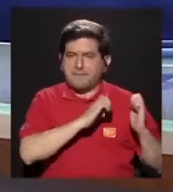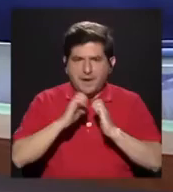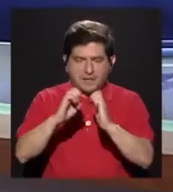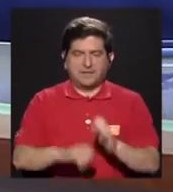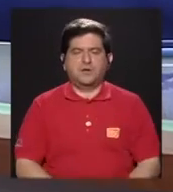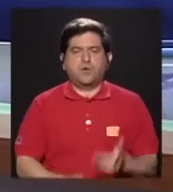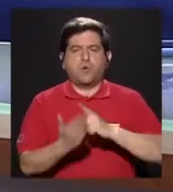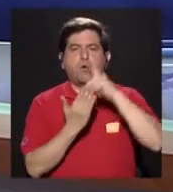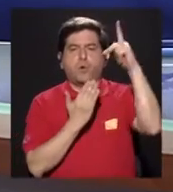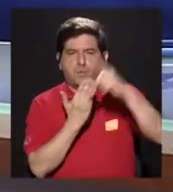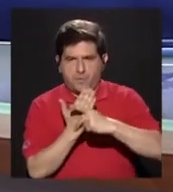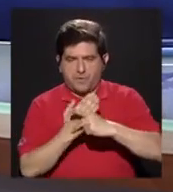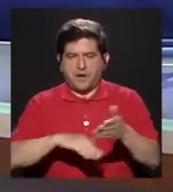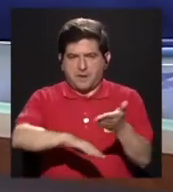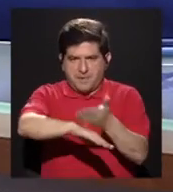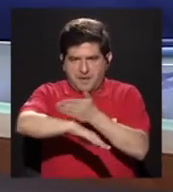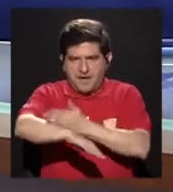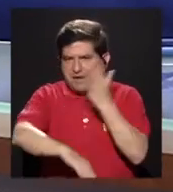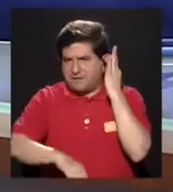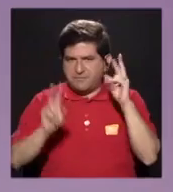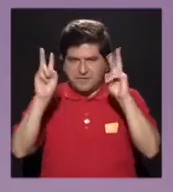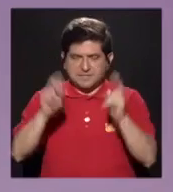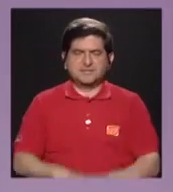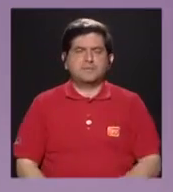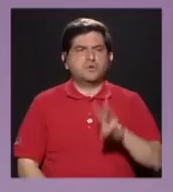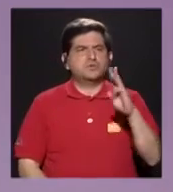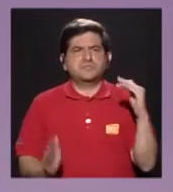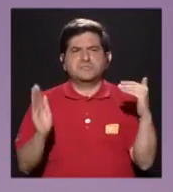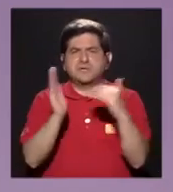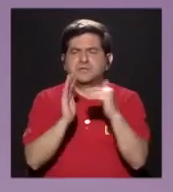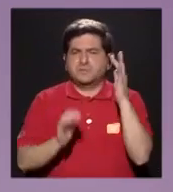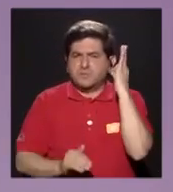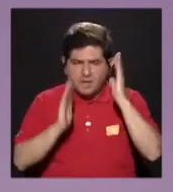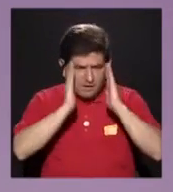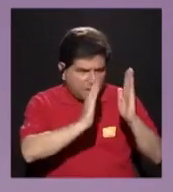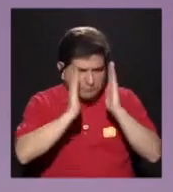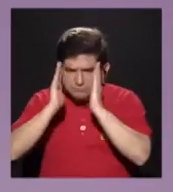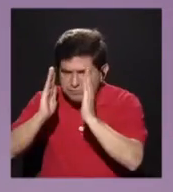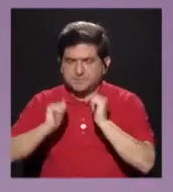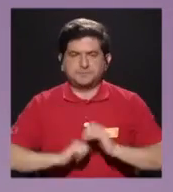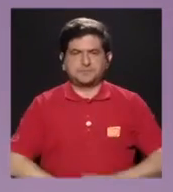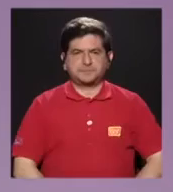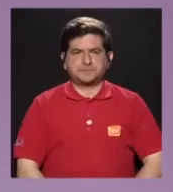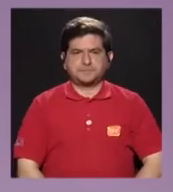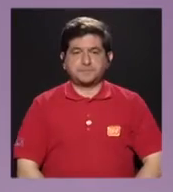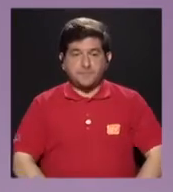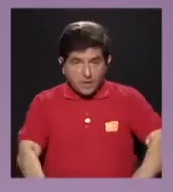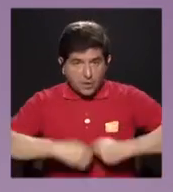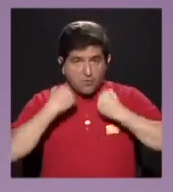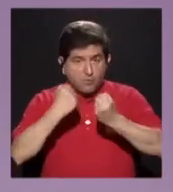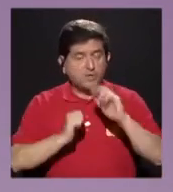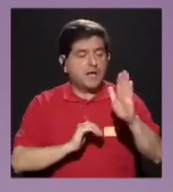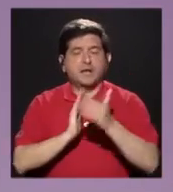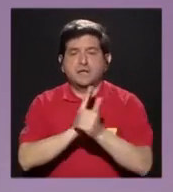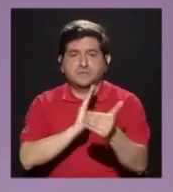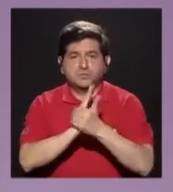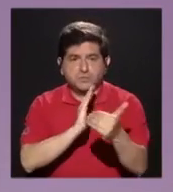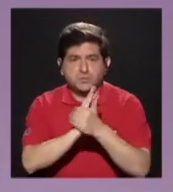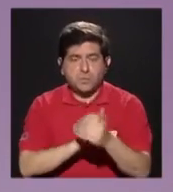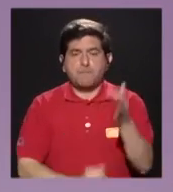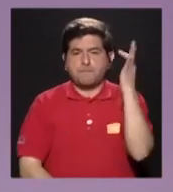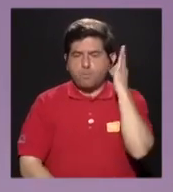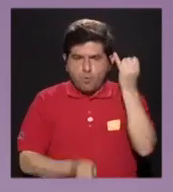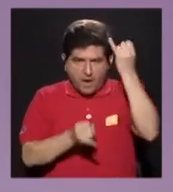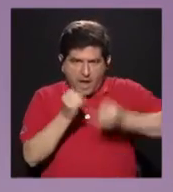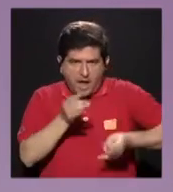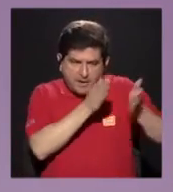mujeres cubre al año más de seis mil mujeres y fortalece sus capacidades de tal manera que la mujer